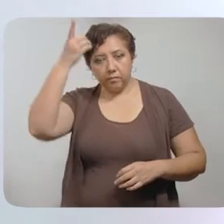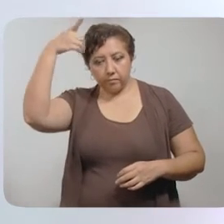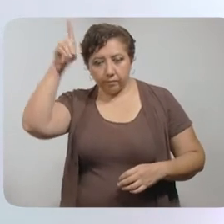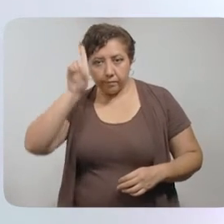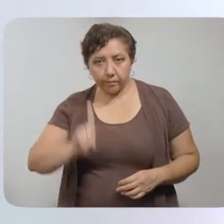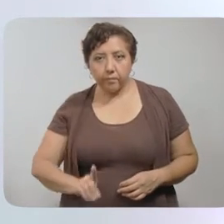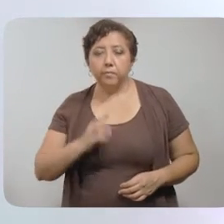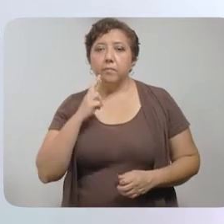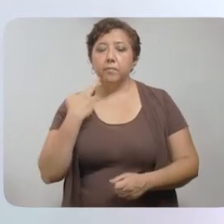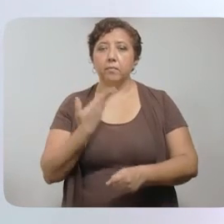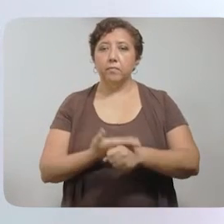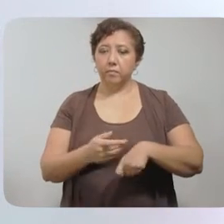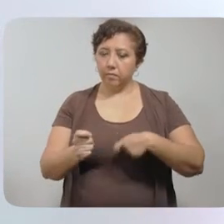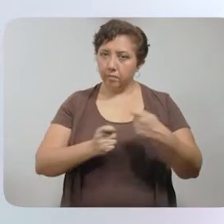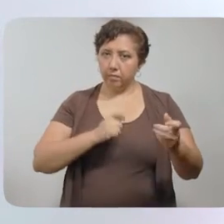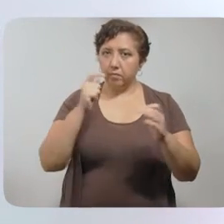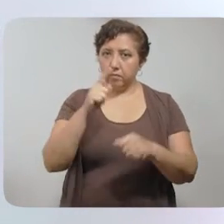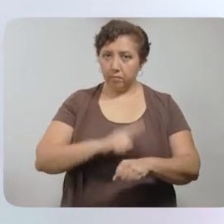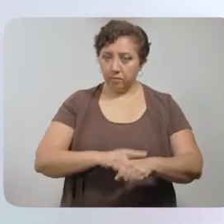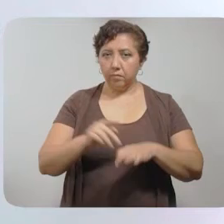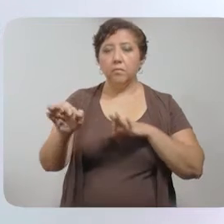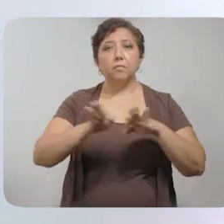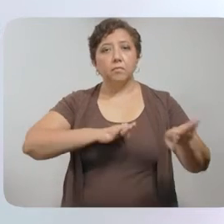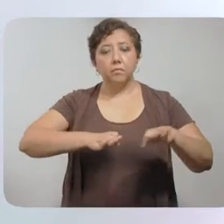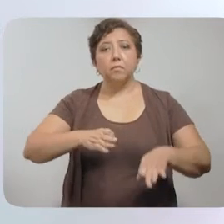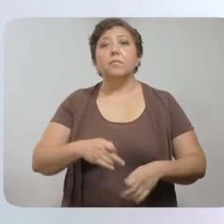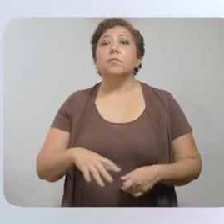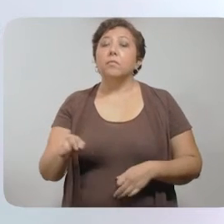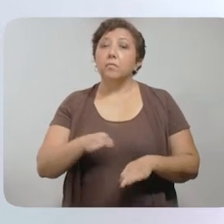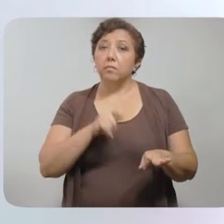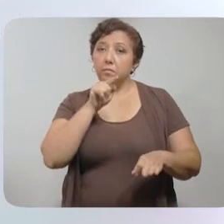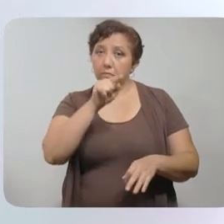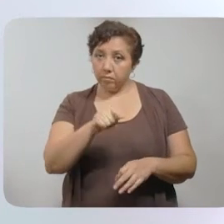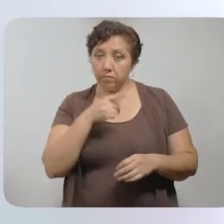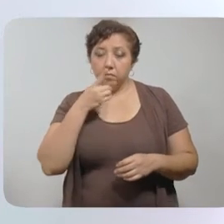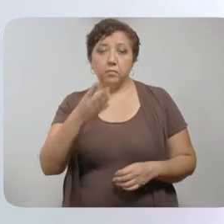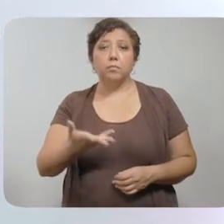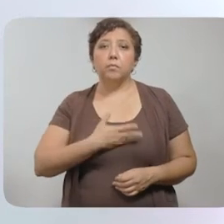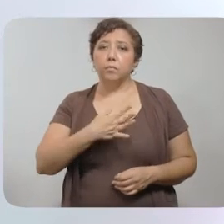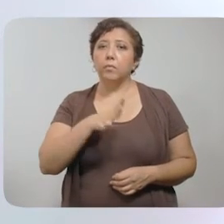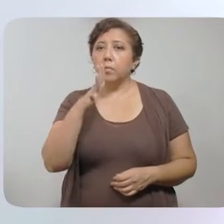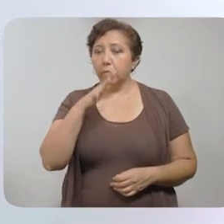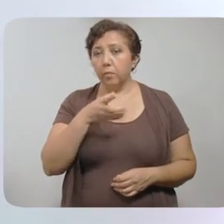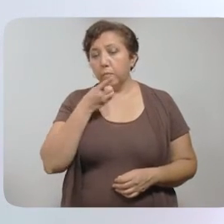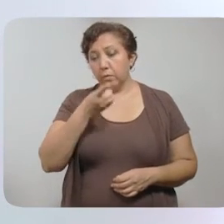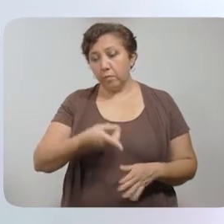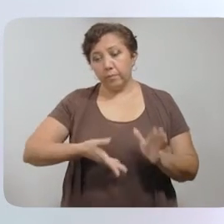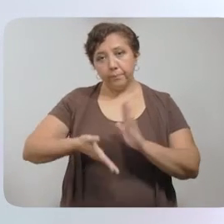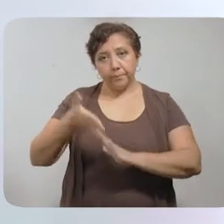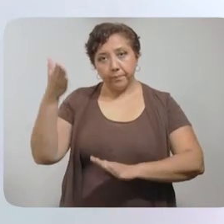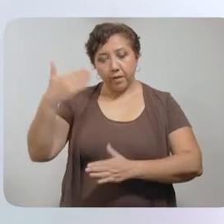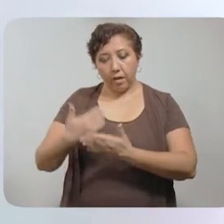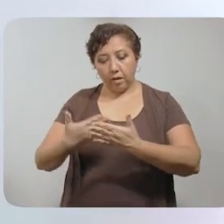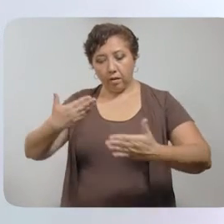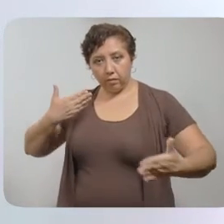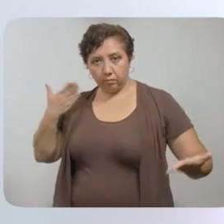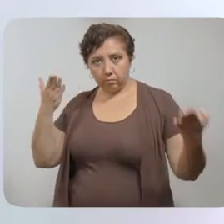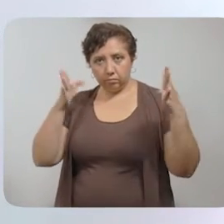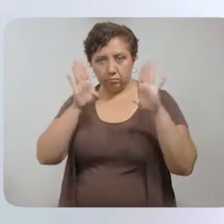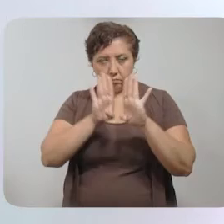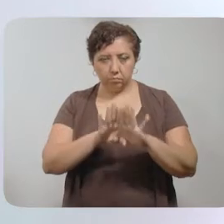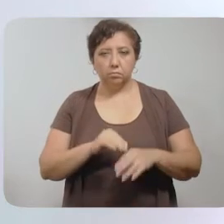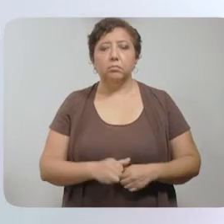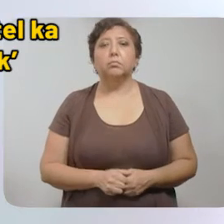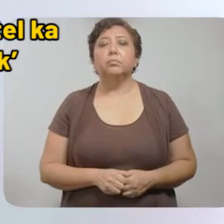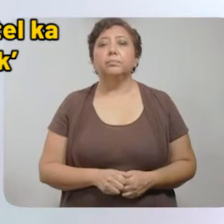los responsables de ajustar los horarios laborales para que sus trabajadores tengan su salida a tiempo antes de los cierres viales ya